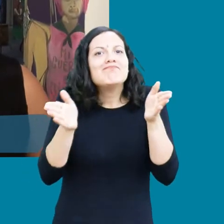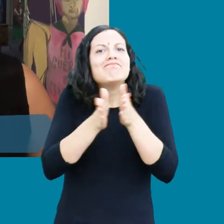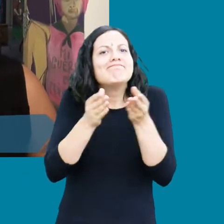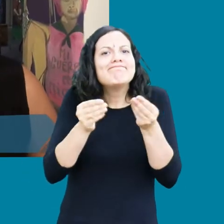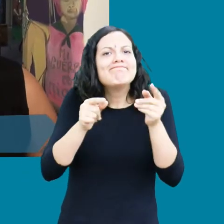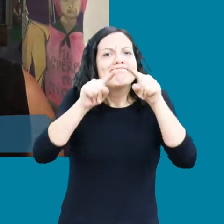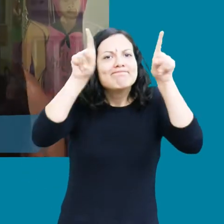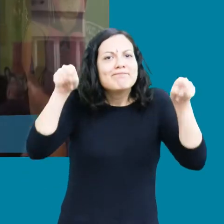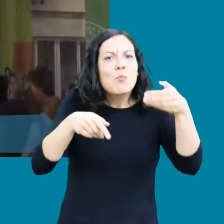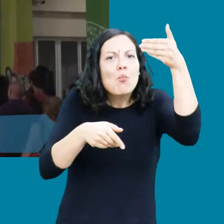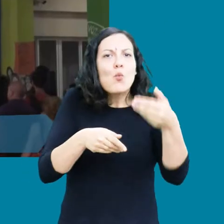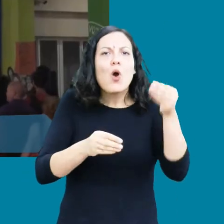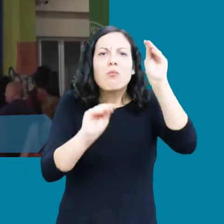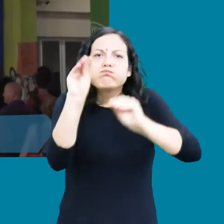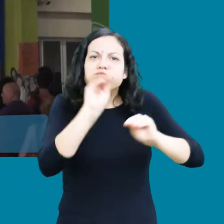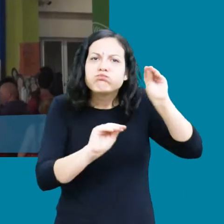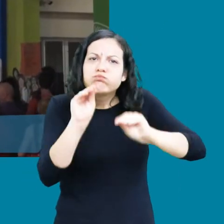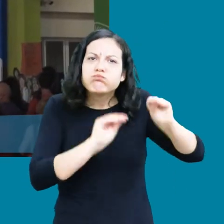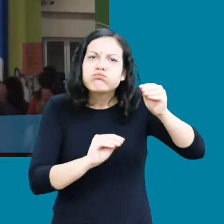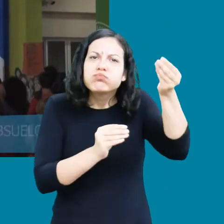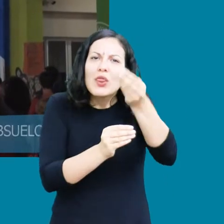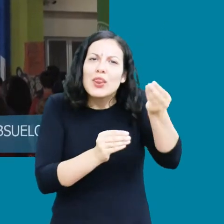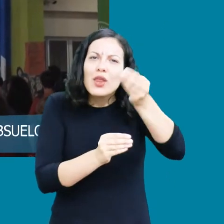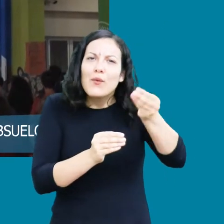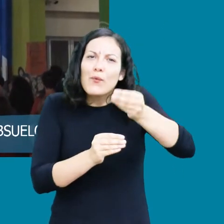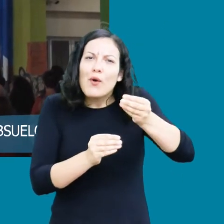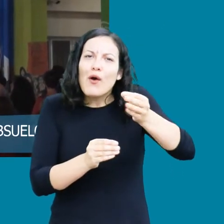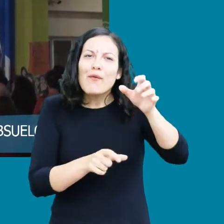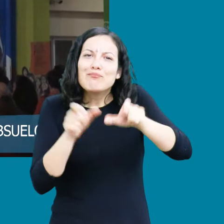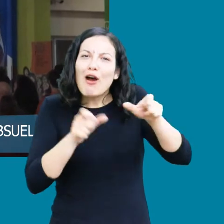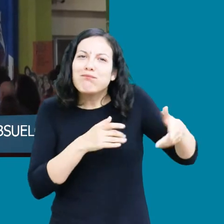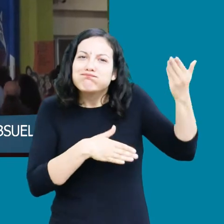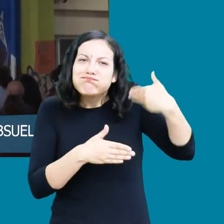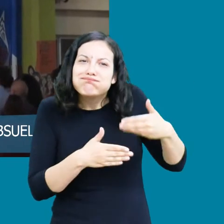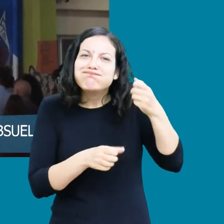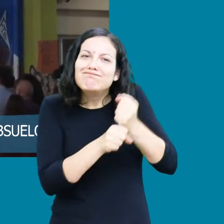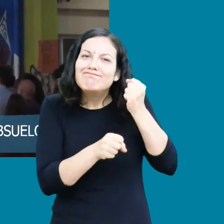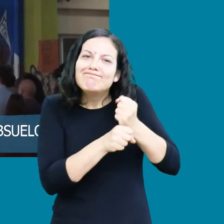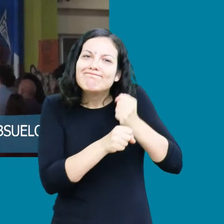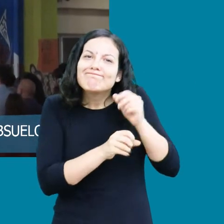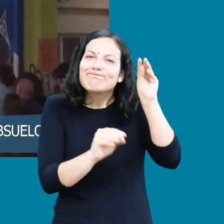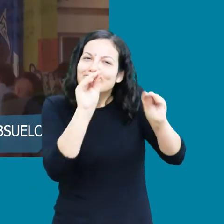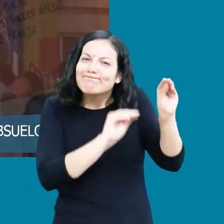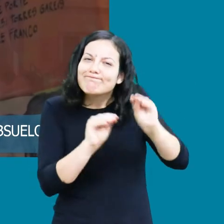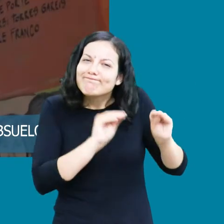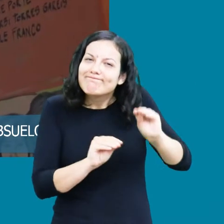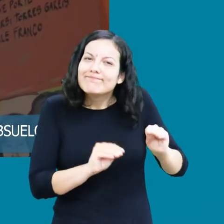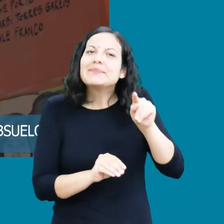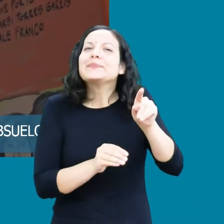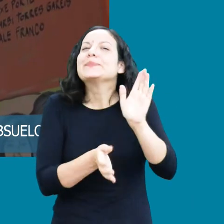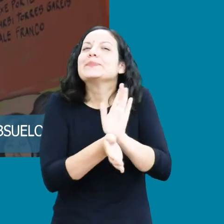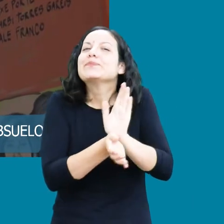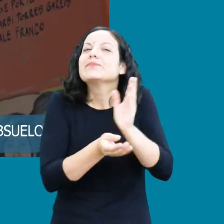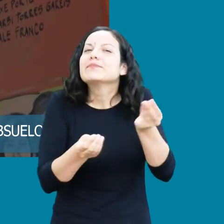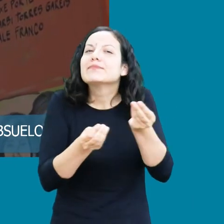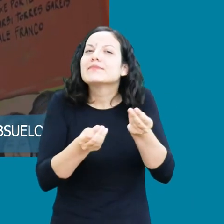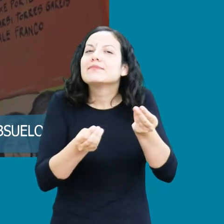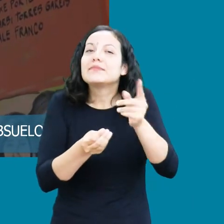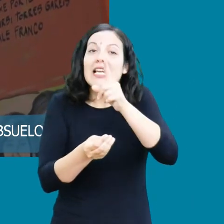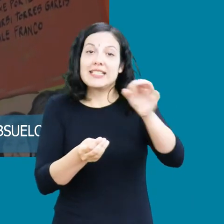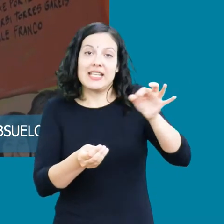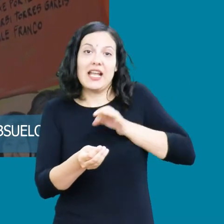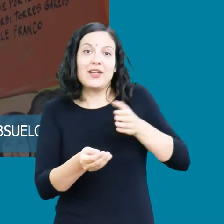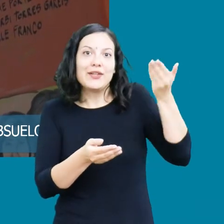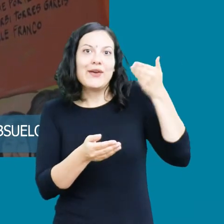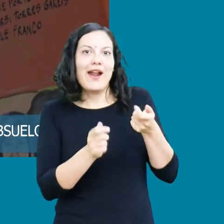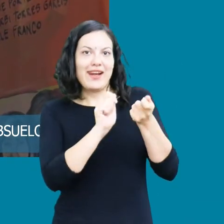mural construido colectivamente ya hace un tiempito que lo venimos realizando, que representa, bueno, los 100 años de